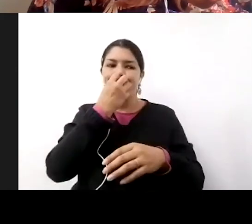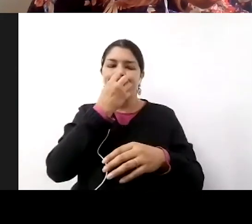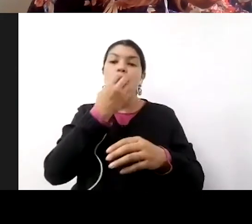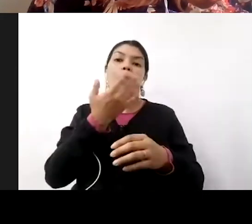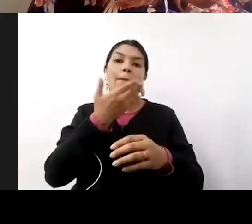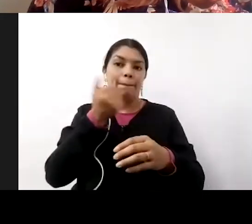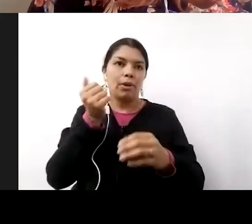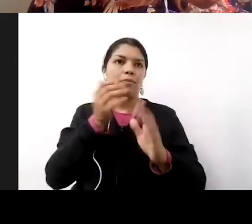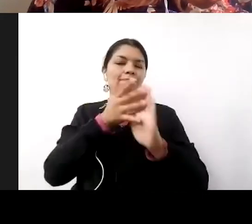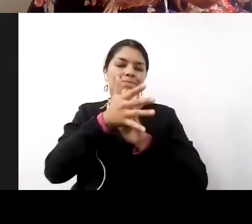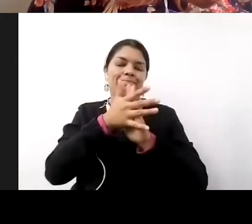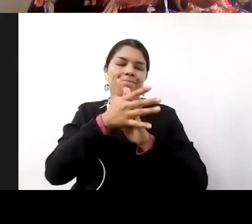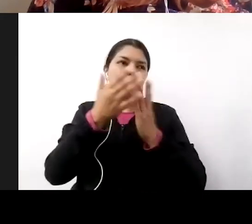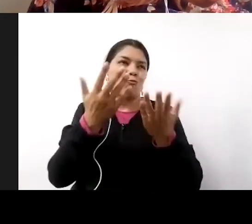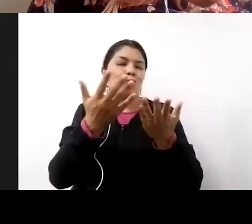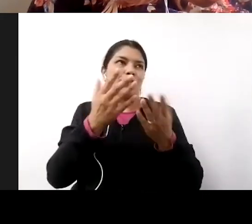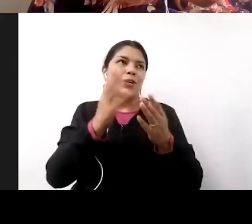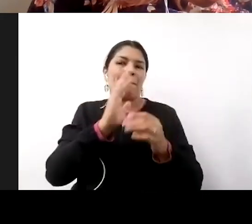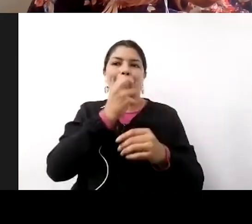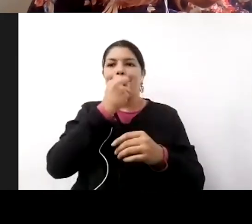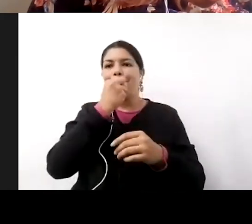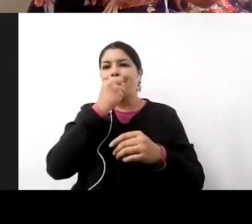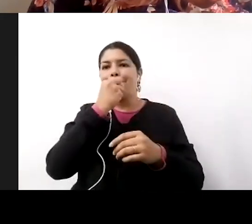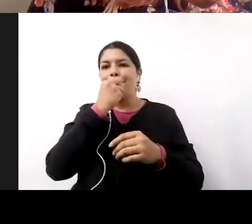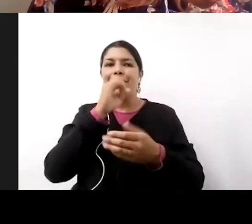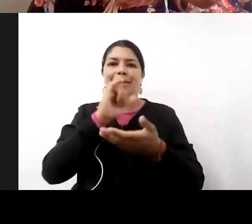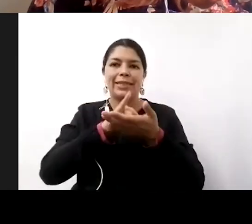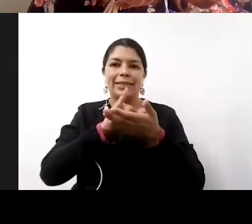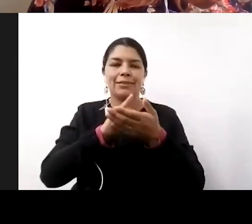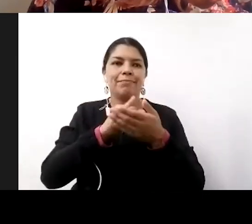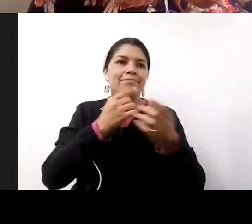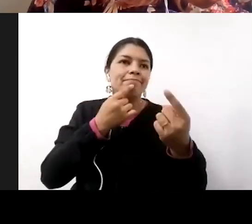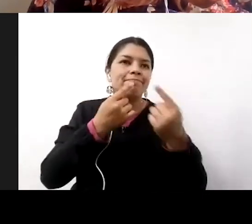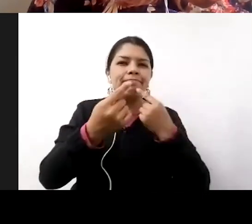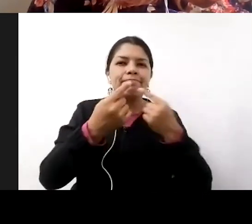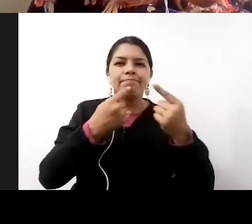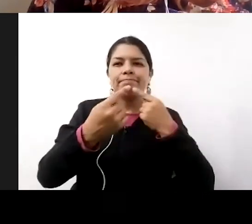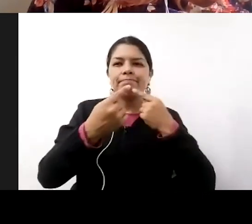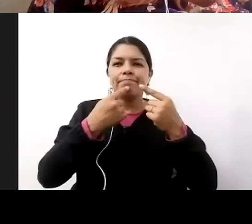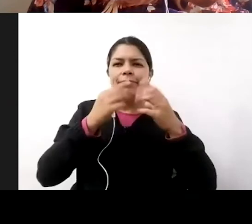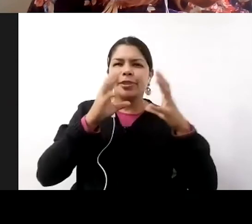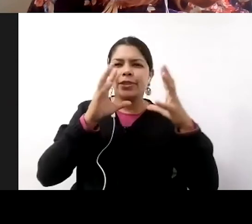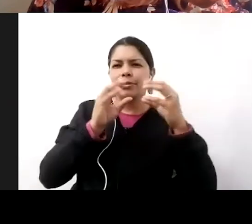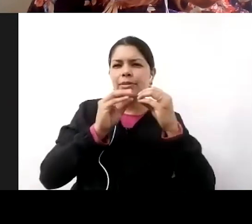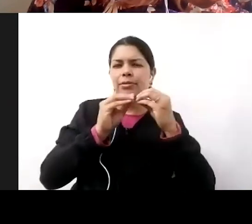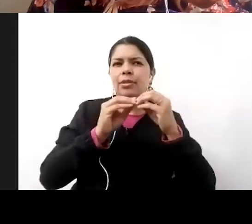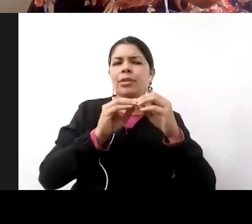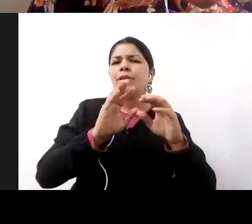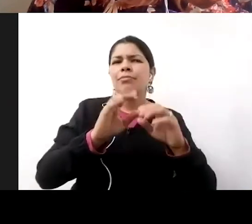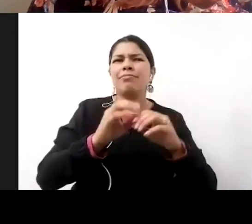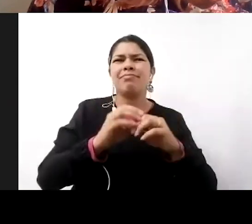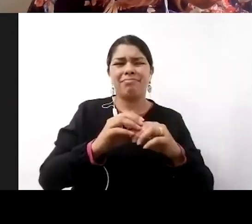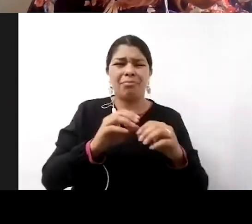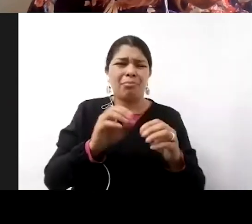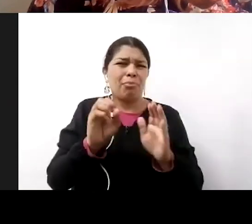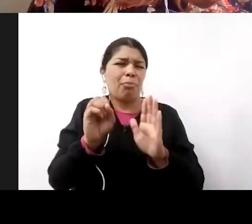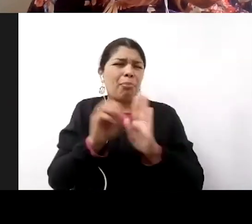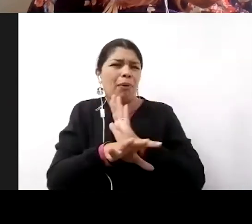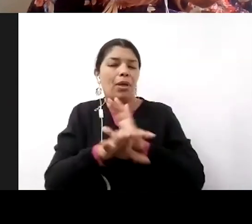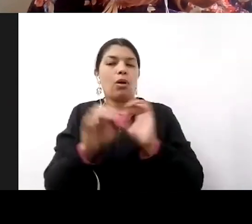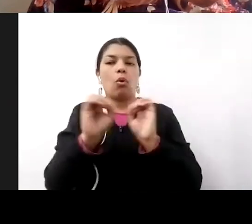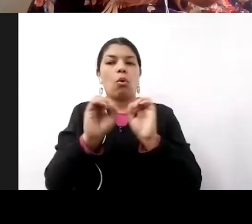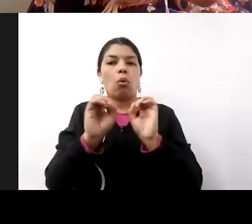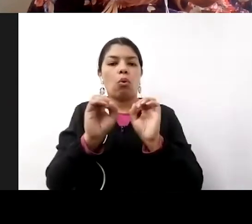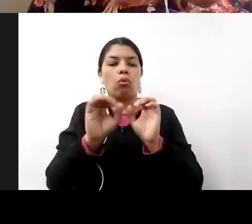Ahí existe otra forma de llegar a un acuerdo y es pensar si es relevante para sus vidas o esto les quita